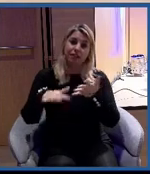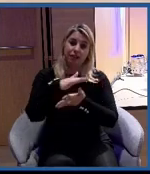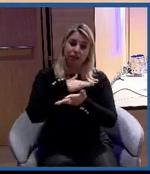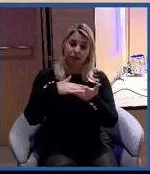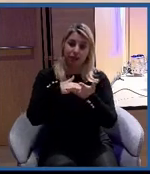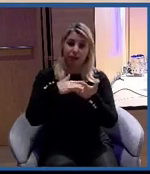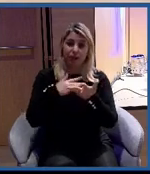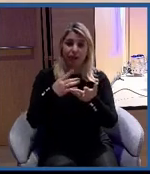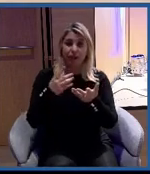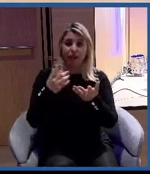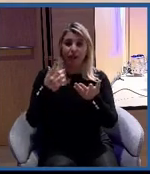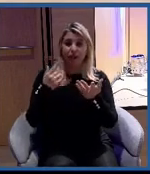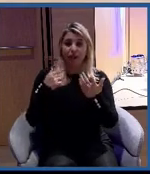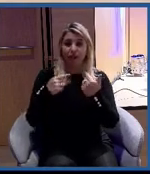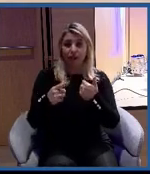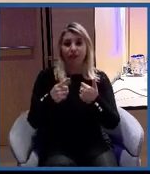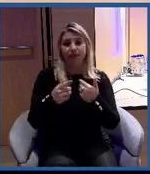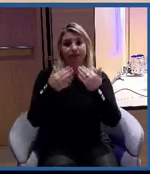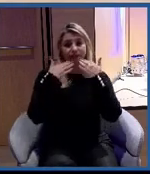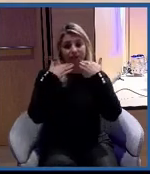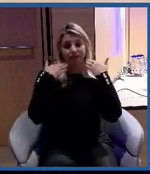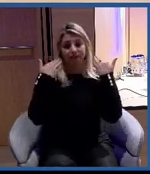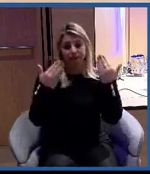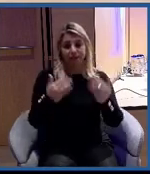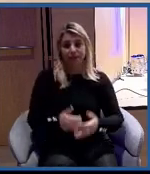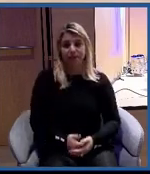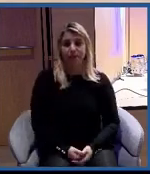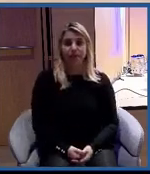es ojo con mi pisto y muchas